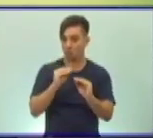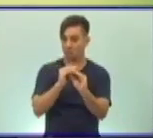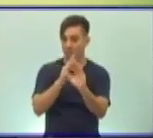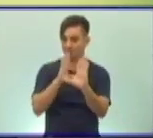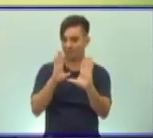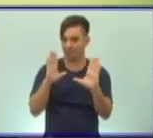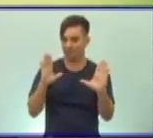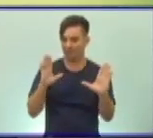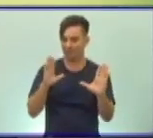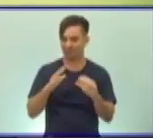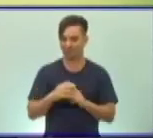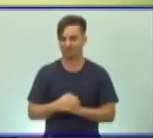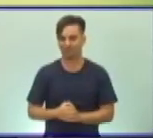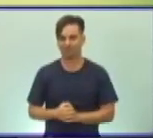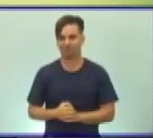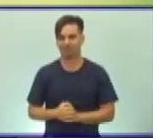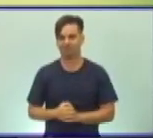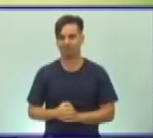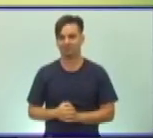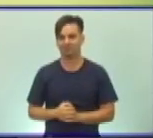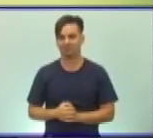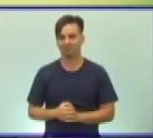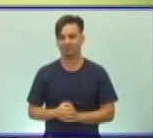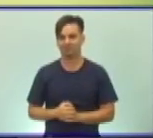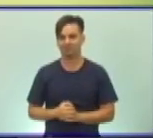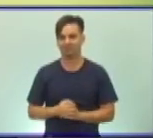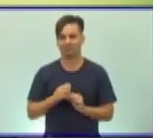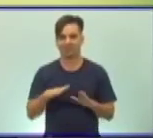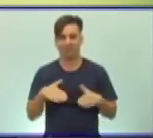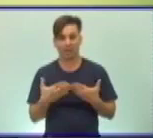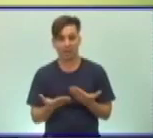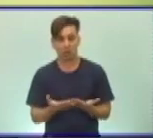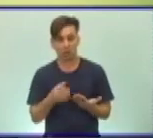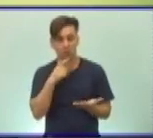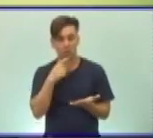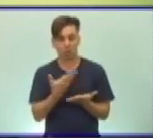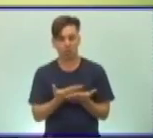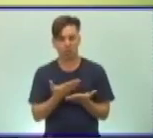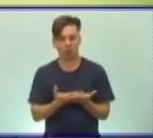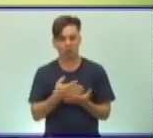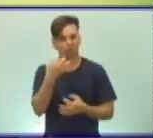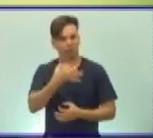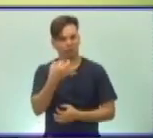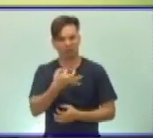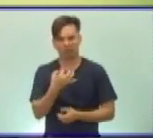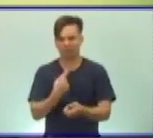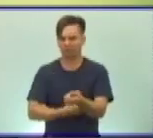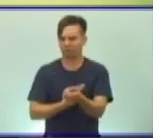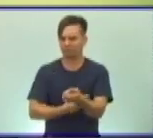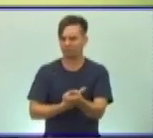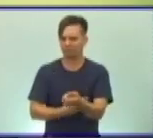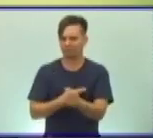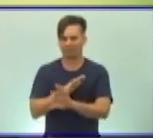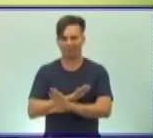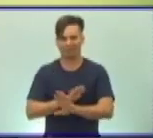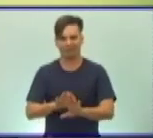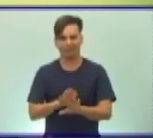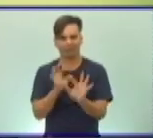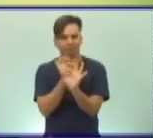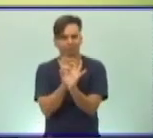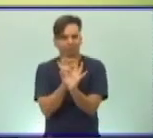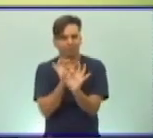Entonces, les propongo que sigan como siempre, manteniendo las medidas de higiene que